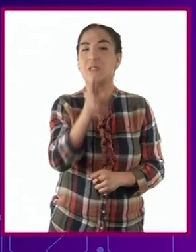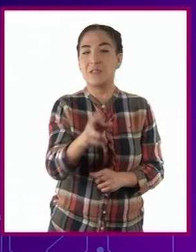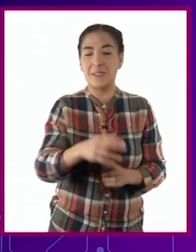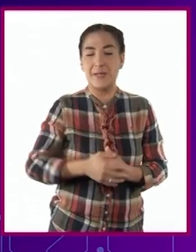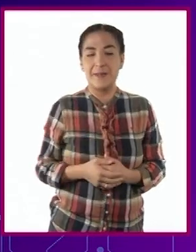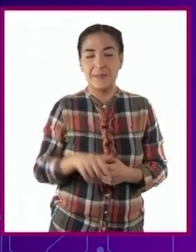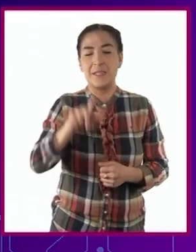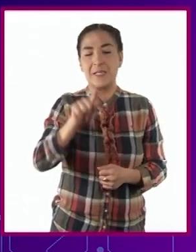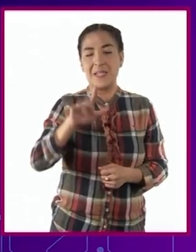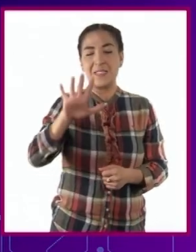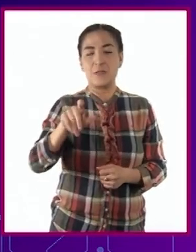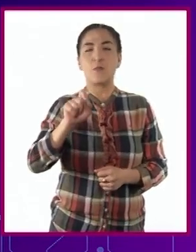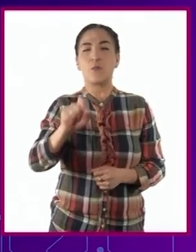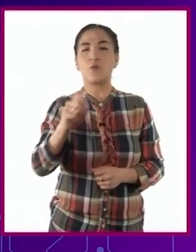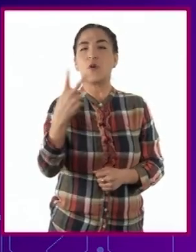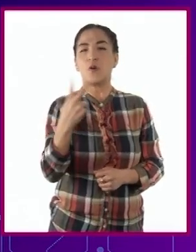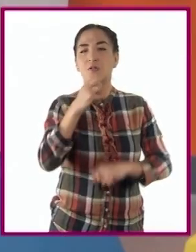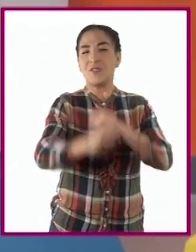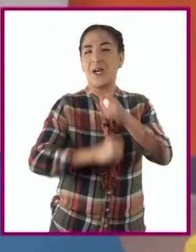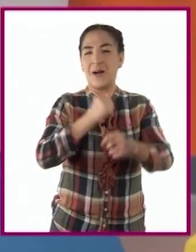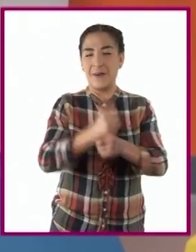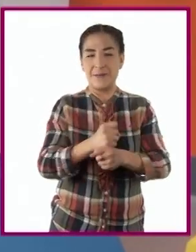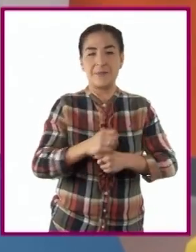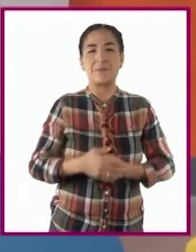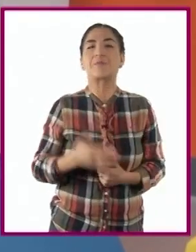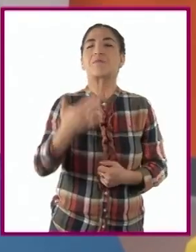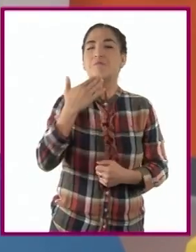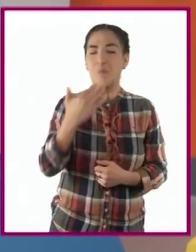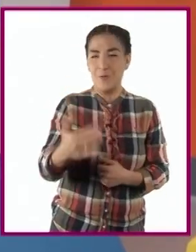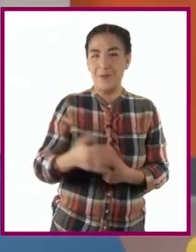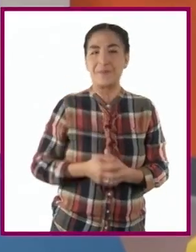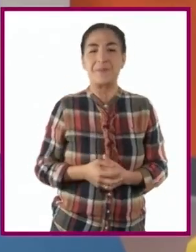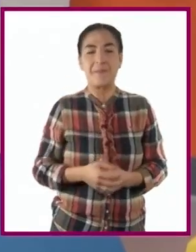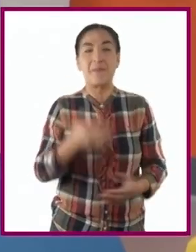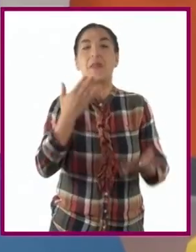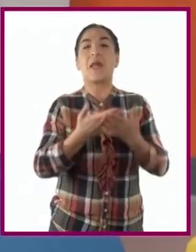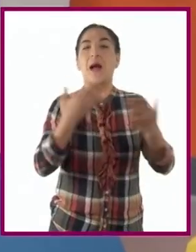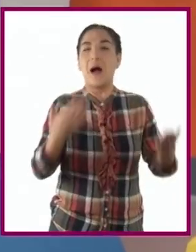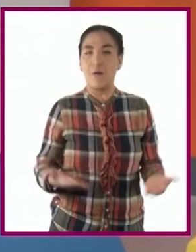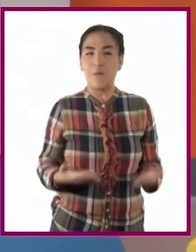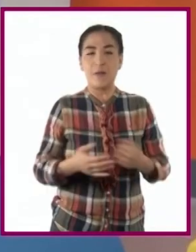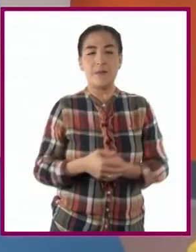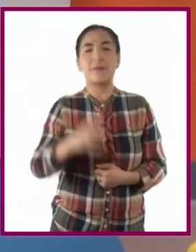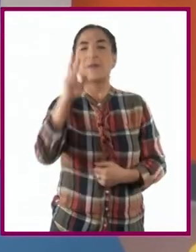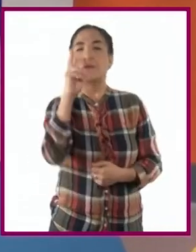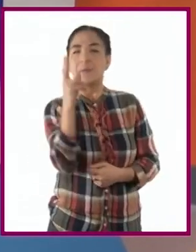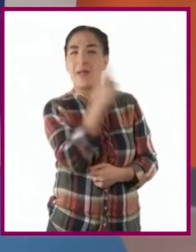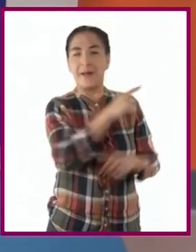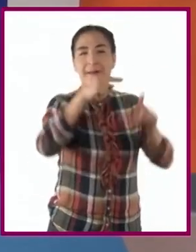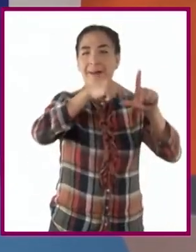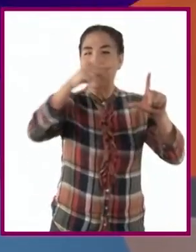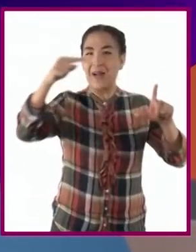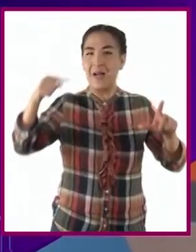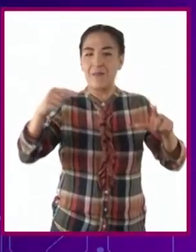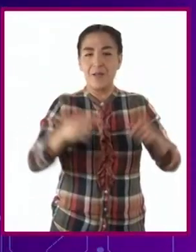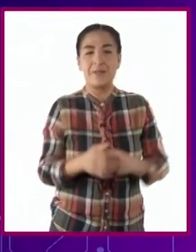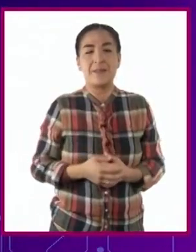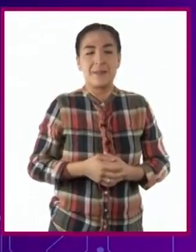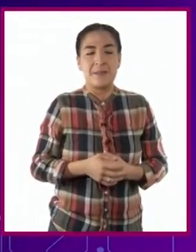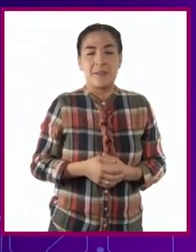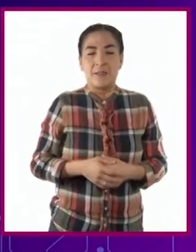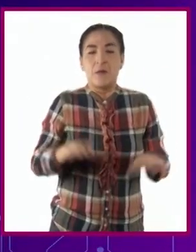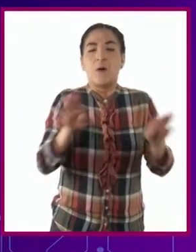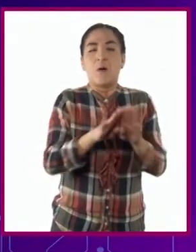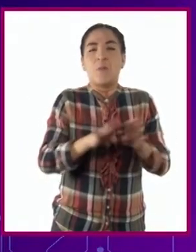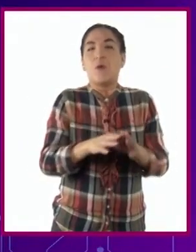obtenemos 75.2 años. Muy bien, colega. Ahora observemos la gráfica con el promedio de